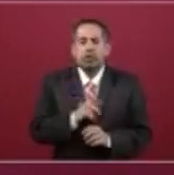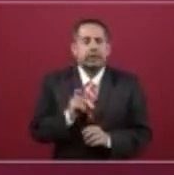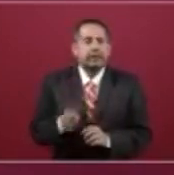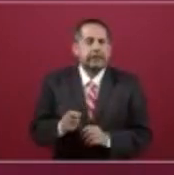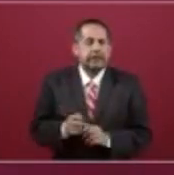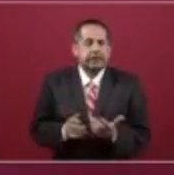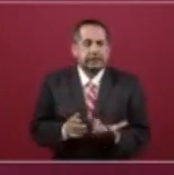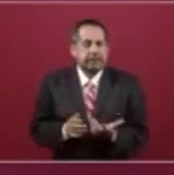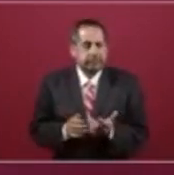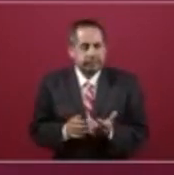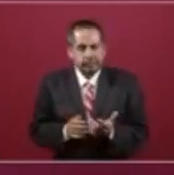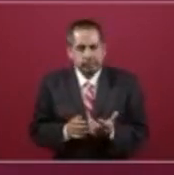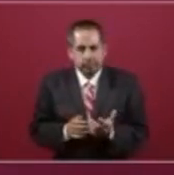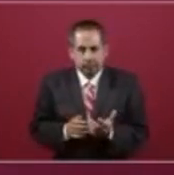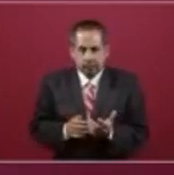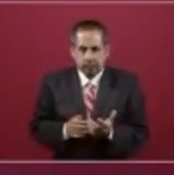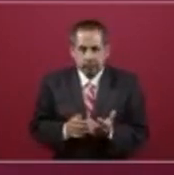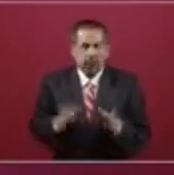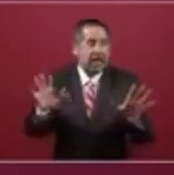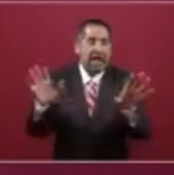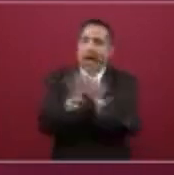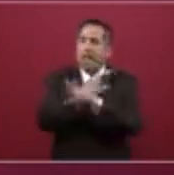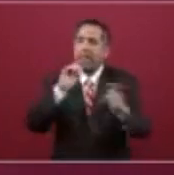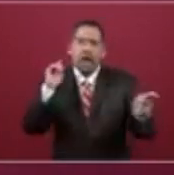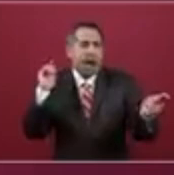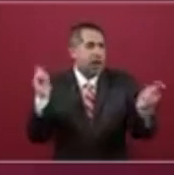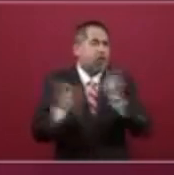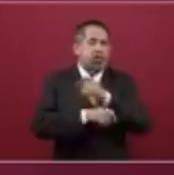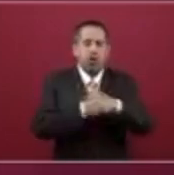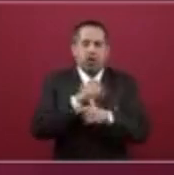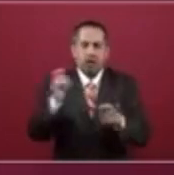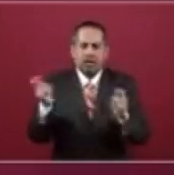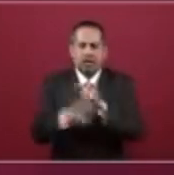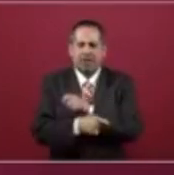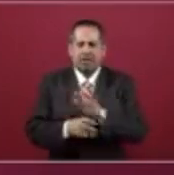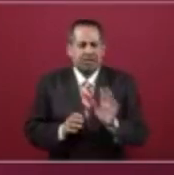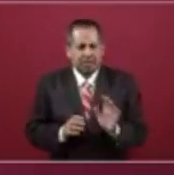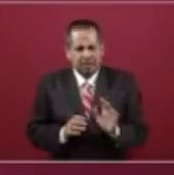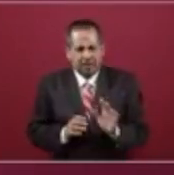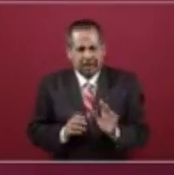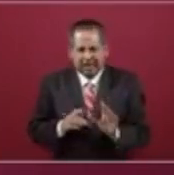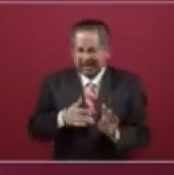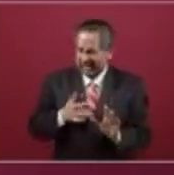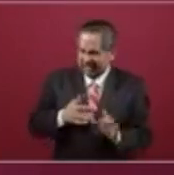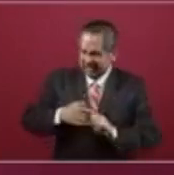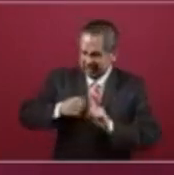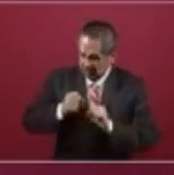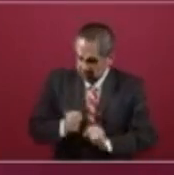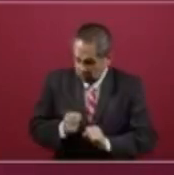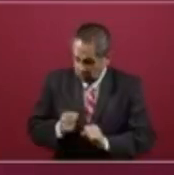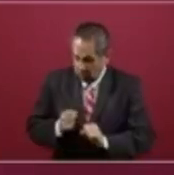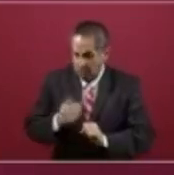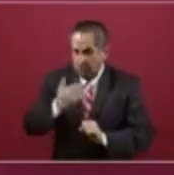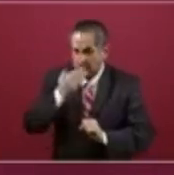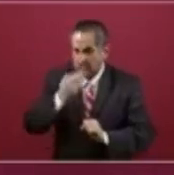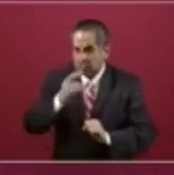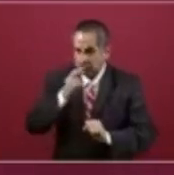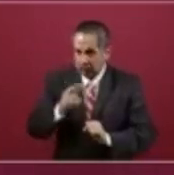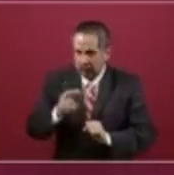trata de cambiarlo todo, tenemos que estar muy seguros de que va a dar